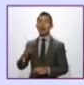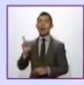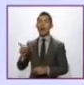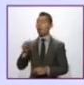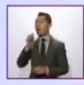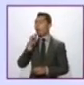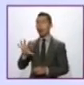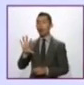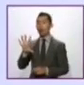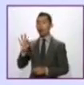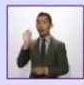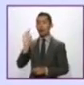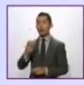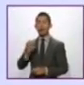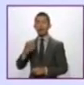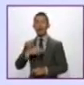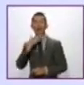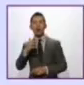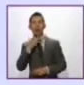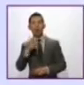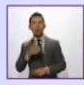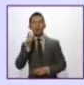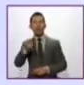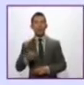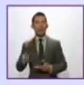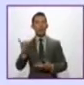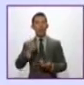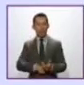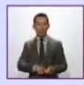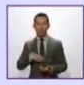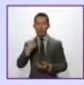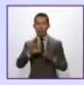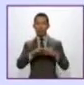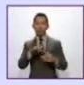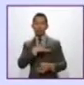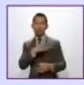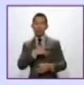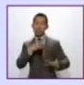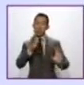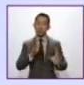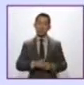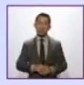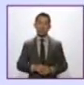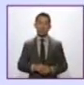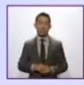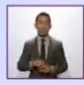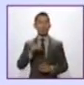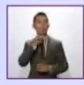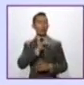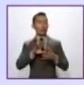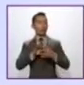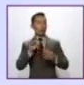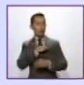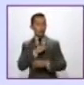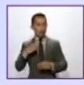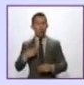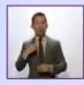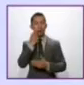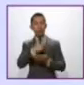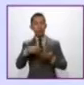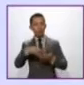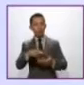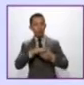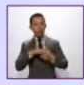electo. Eso es corrupción, eso es actuar a modo. Y Mauricio, no mientas a la gente, pides el voto y